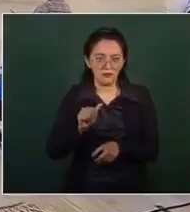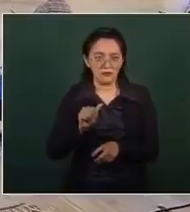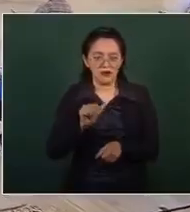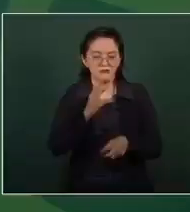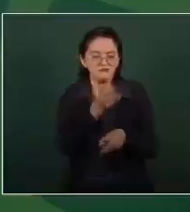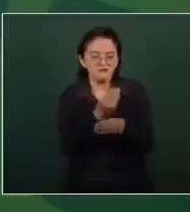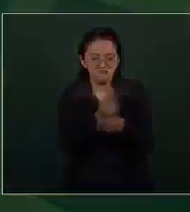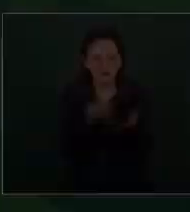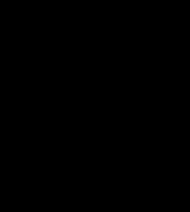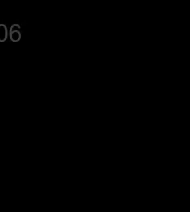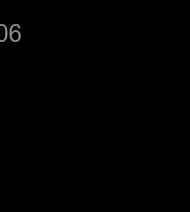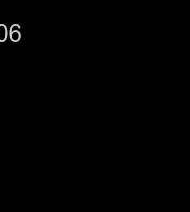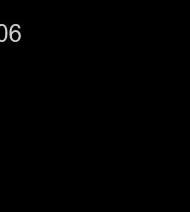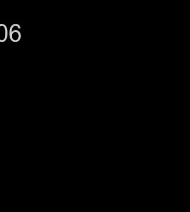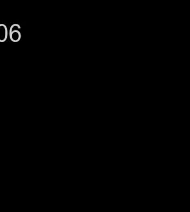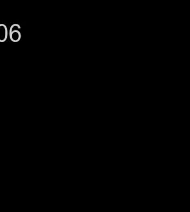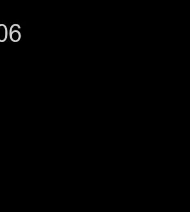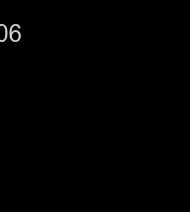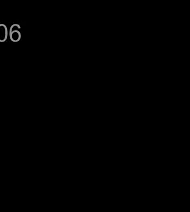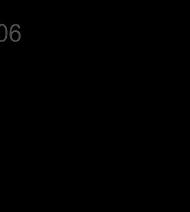incluso desde Salinas,